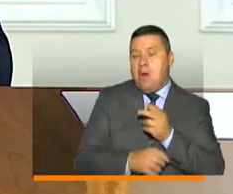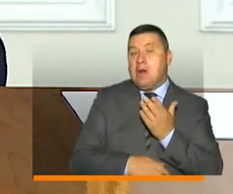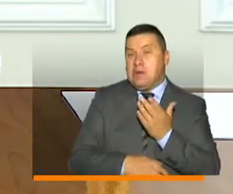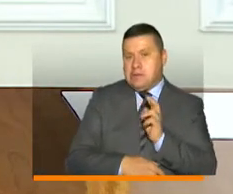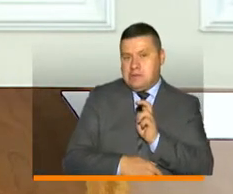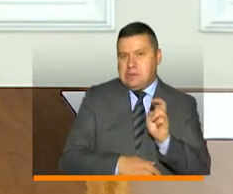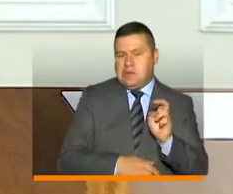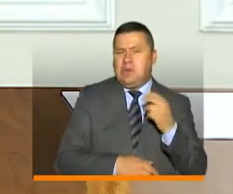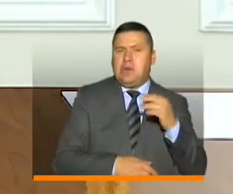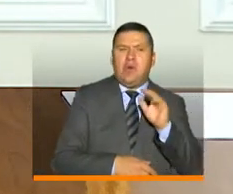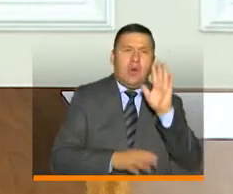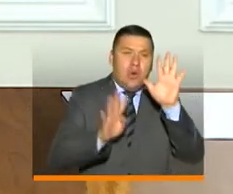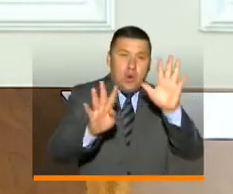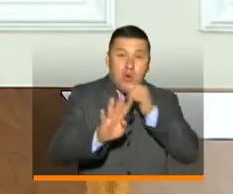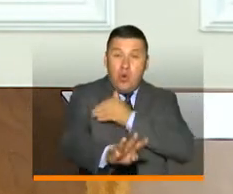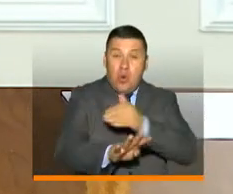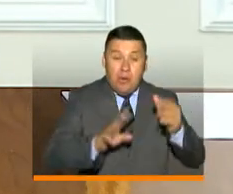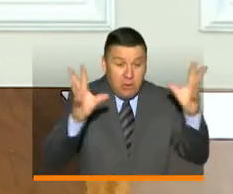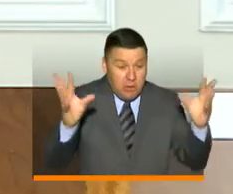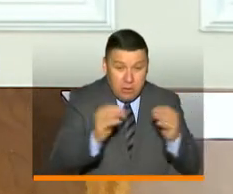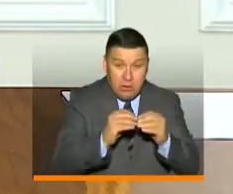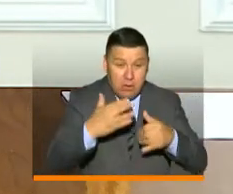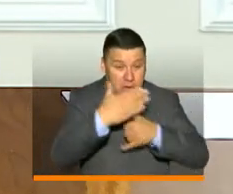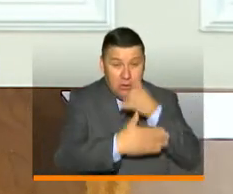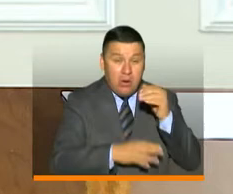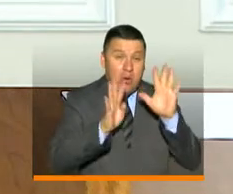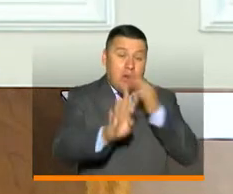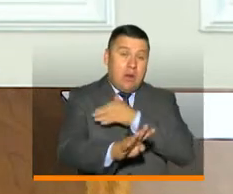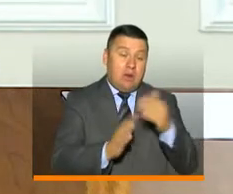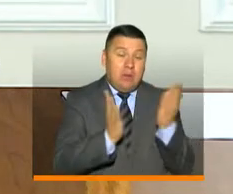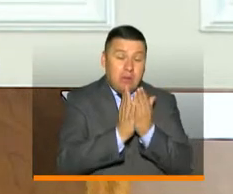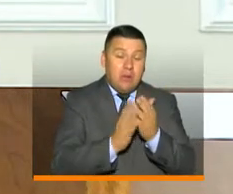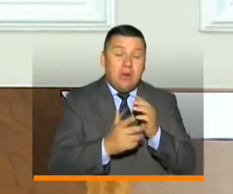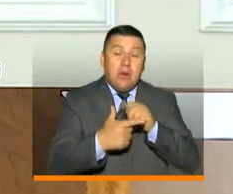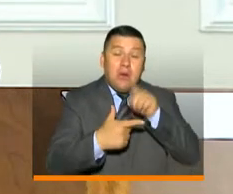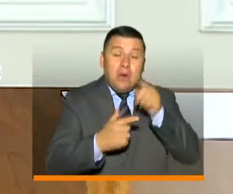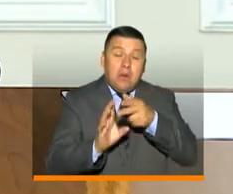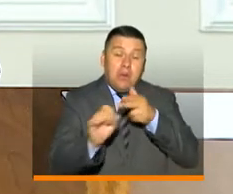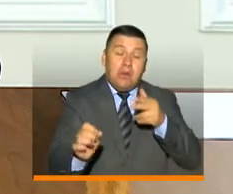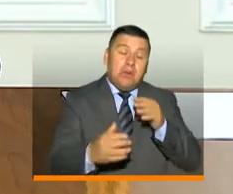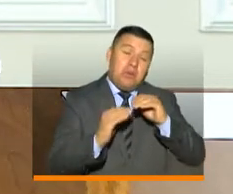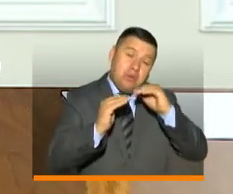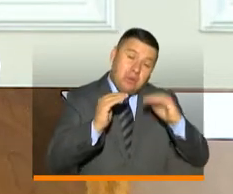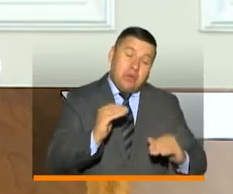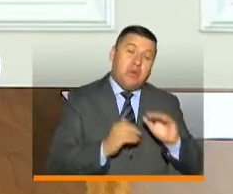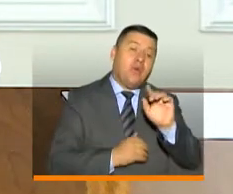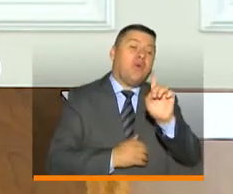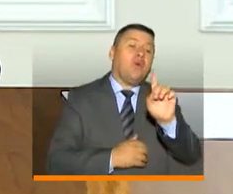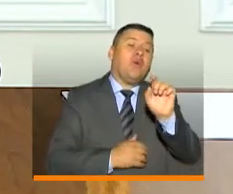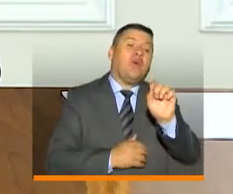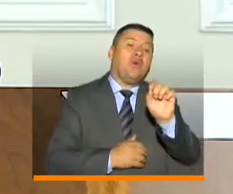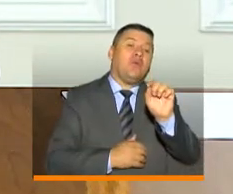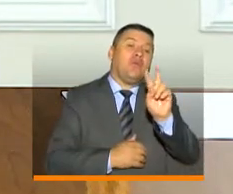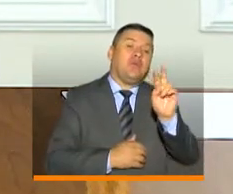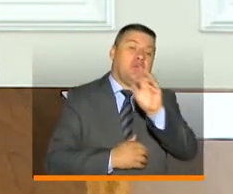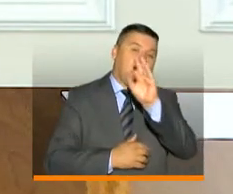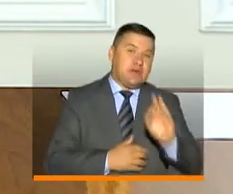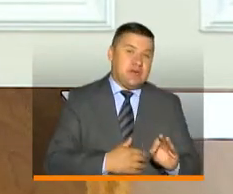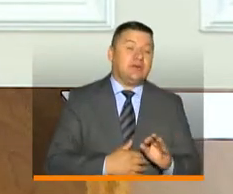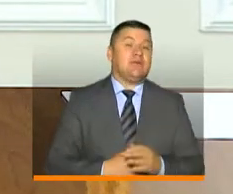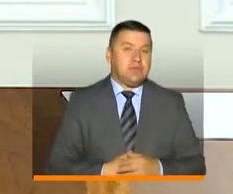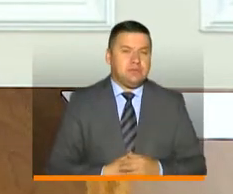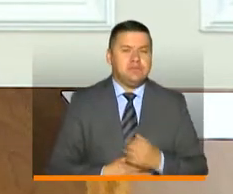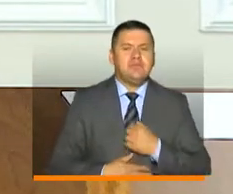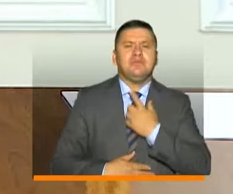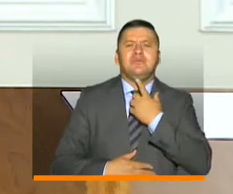un universo de más de 9 millones de estudiantes, tenemos una deserción que está por debajo del 1.2%. Así que